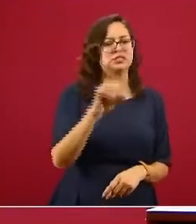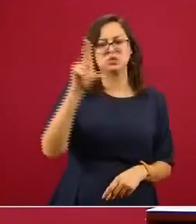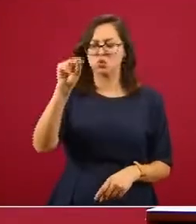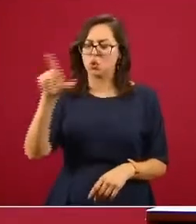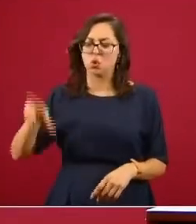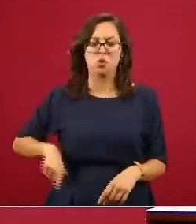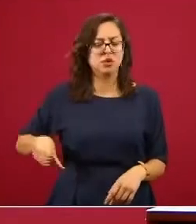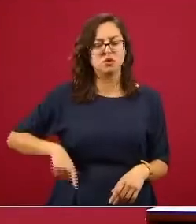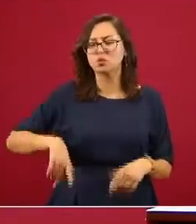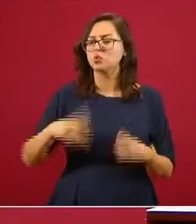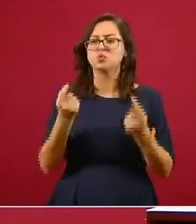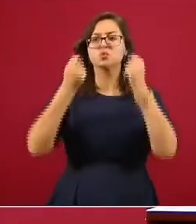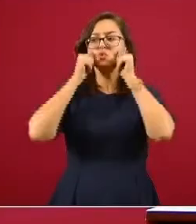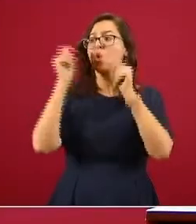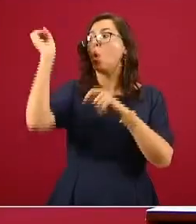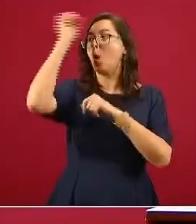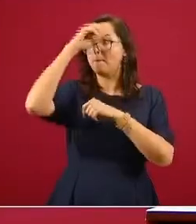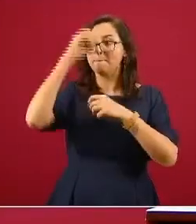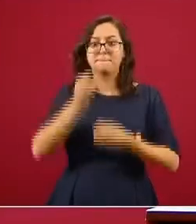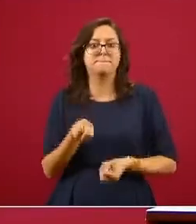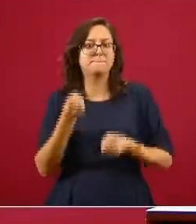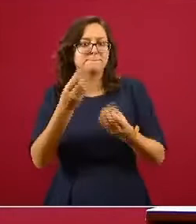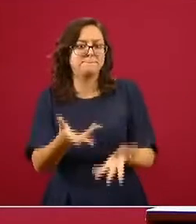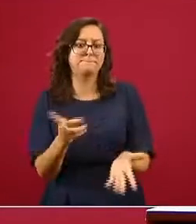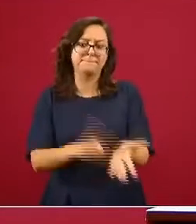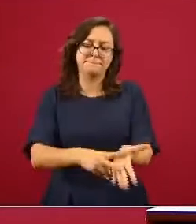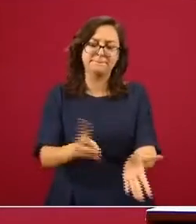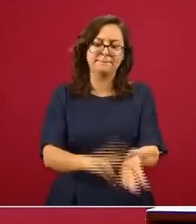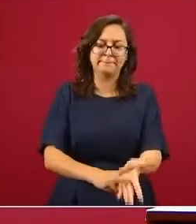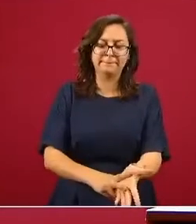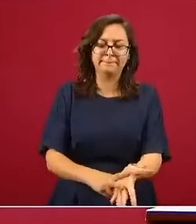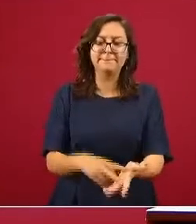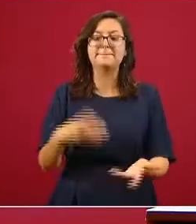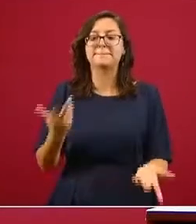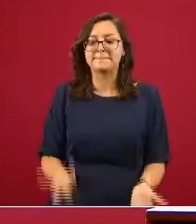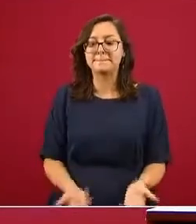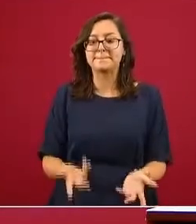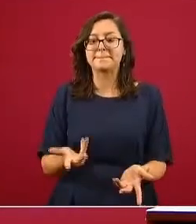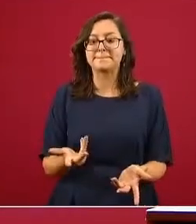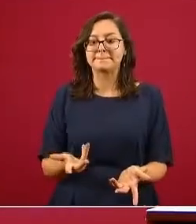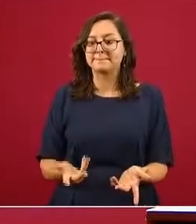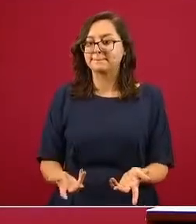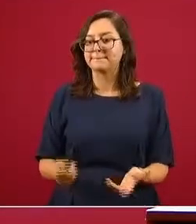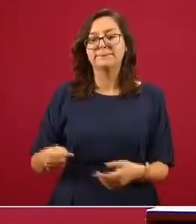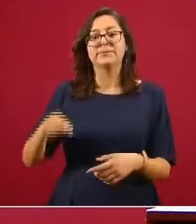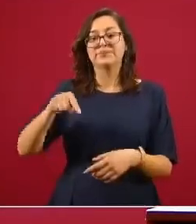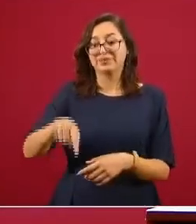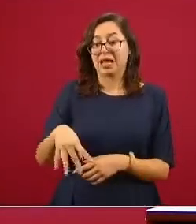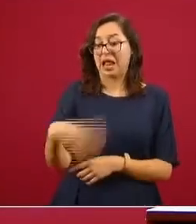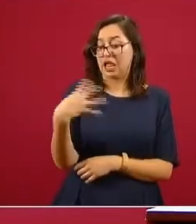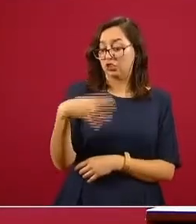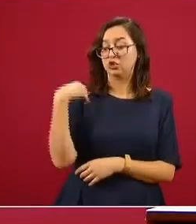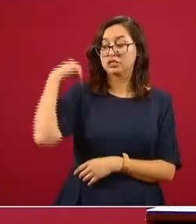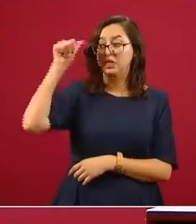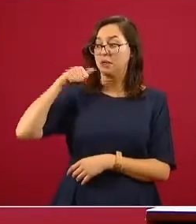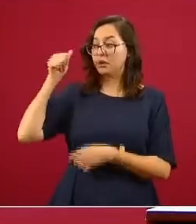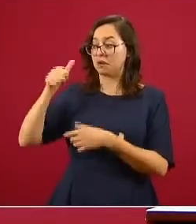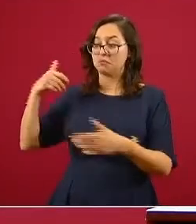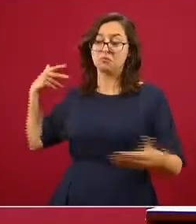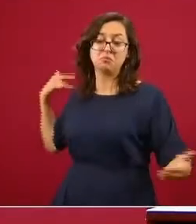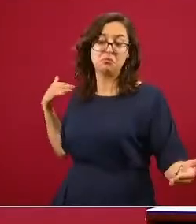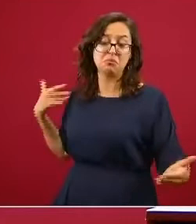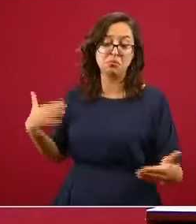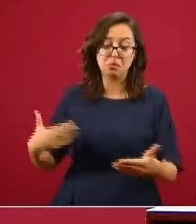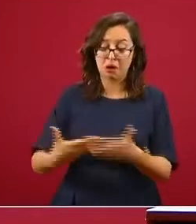sus aportaciones van a dar información valiosa. Entonces, desde entonces y hasta el minuto, y lo seguiremos haciendo, las bases de